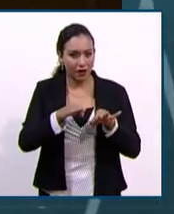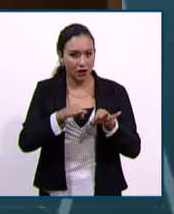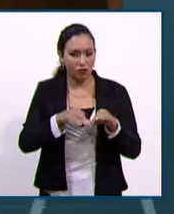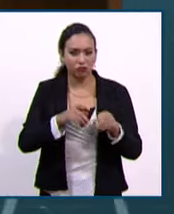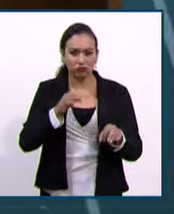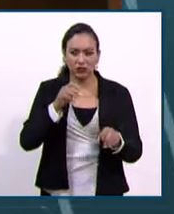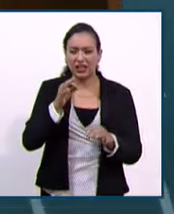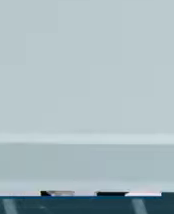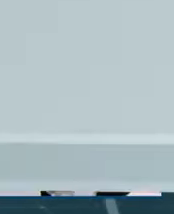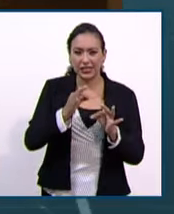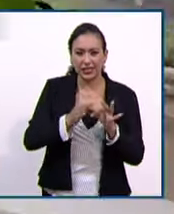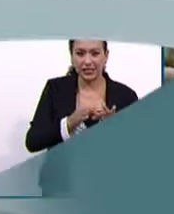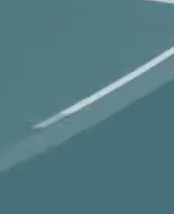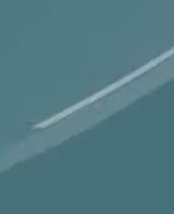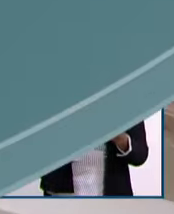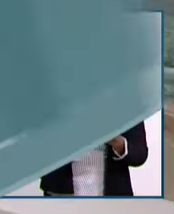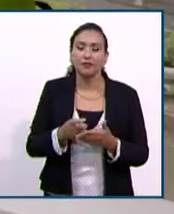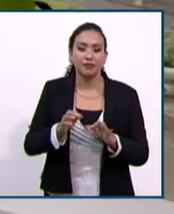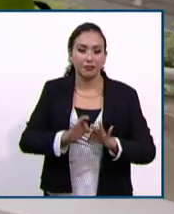ratificación.